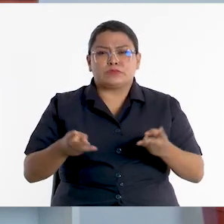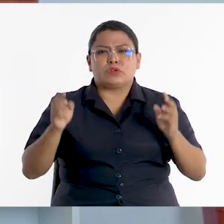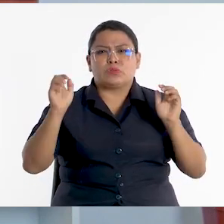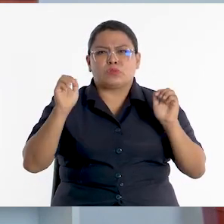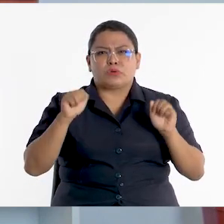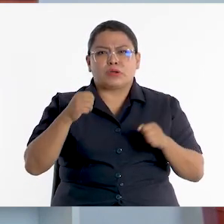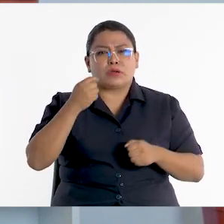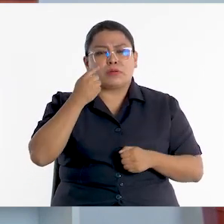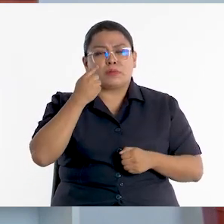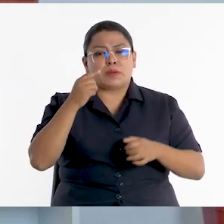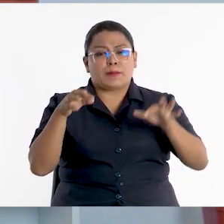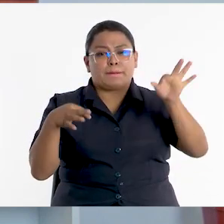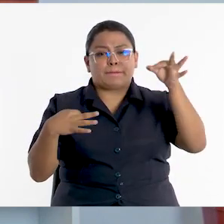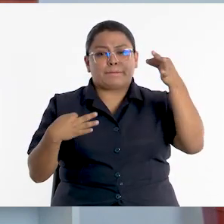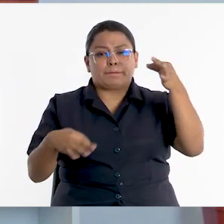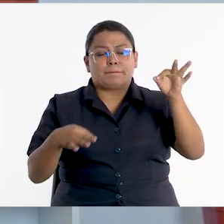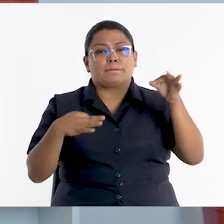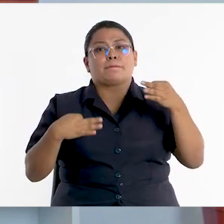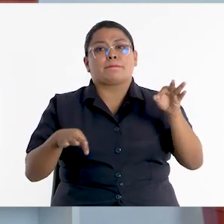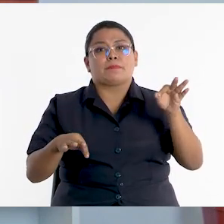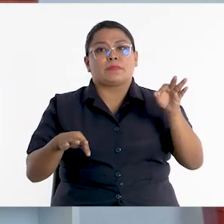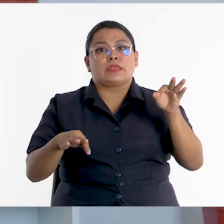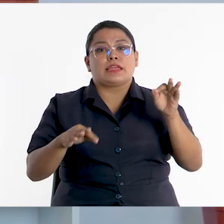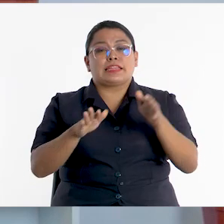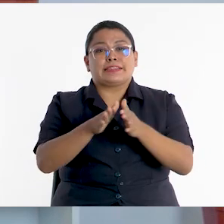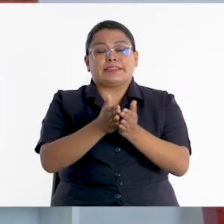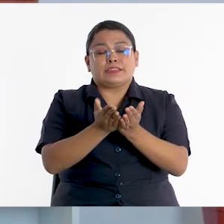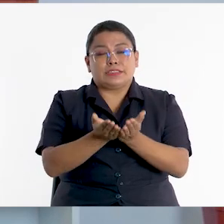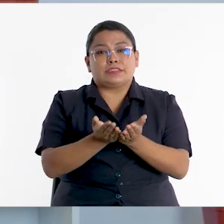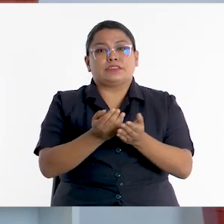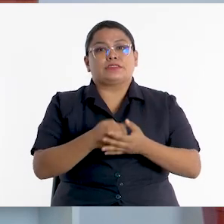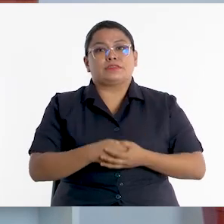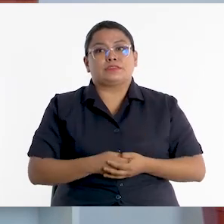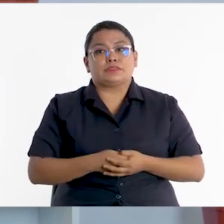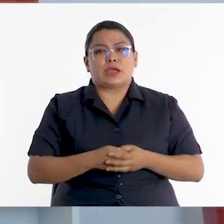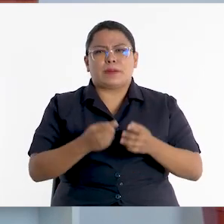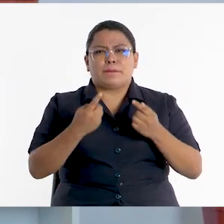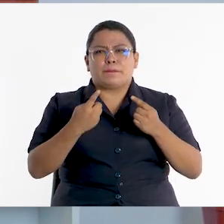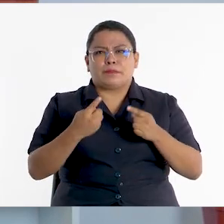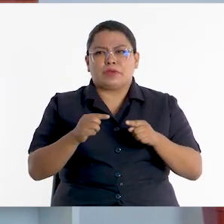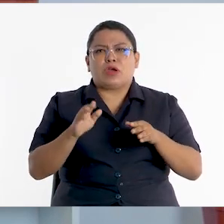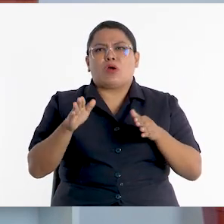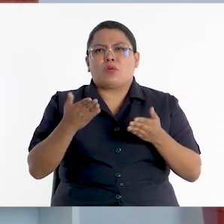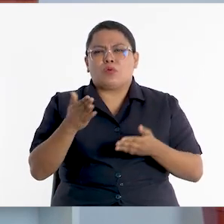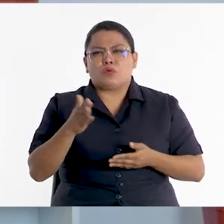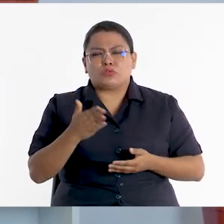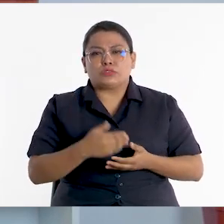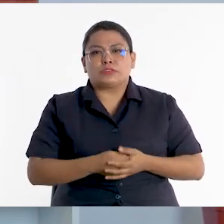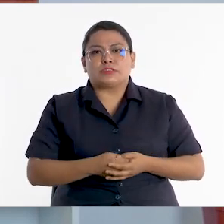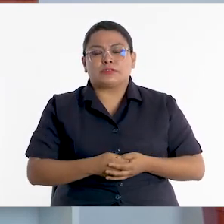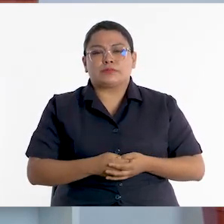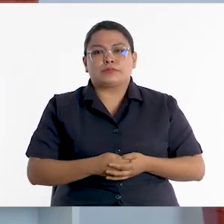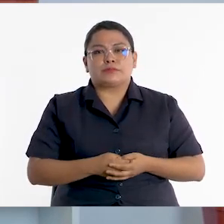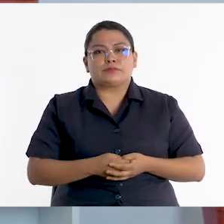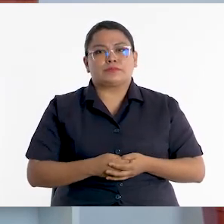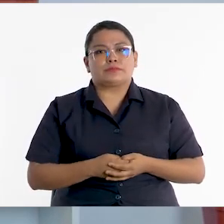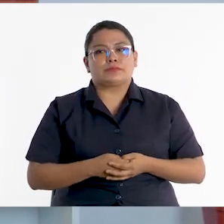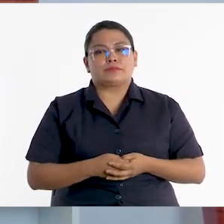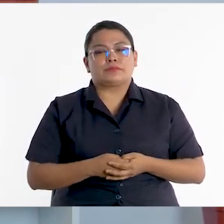lo pueden encontrar en las páginas anexas del libro de texto. Pero, ¿cómo utilizamos esas